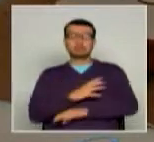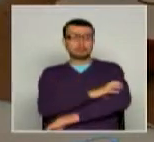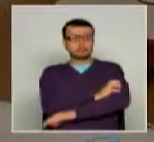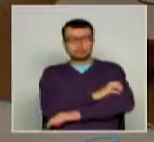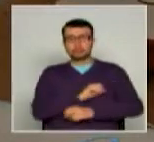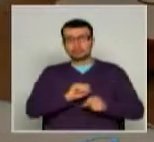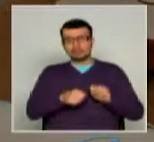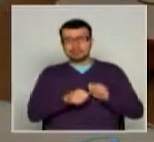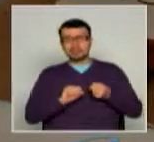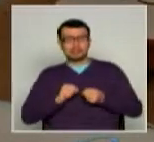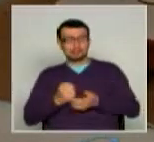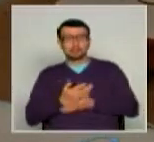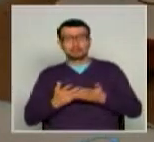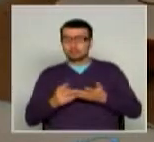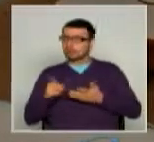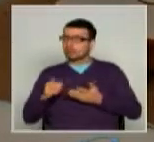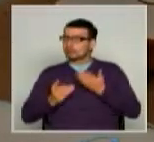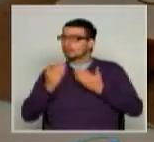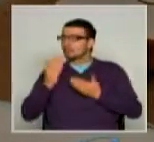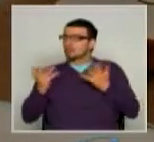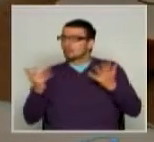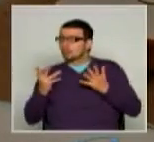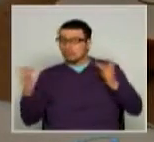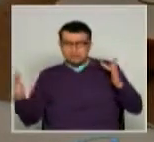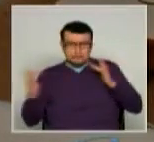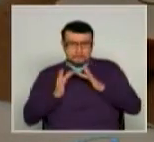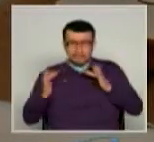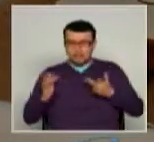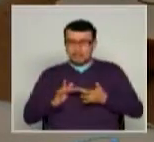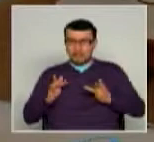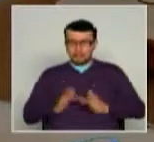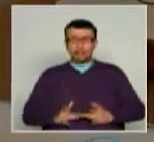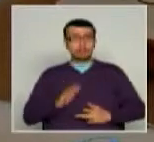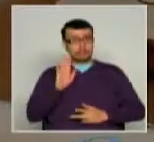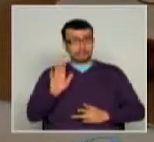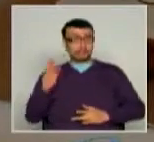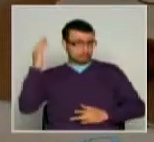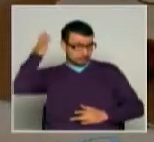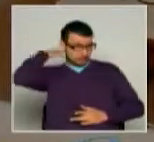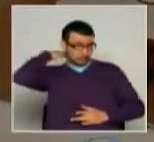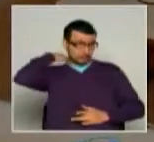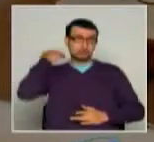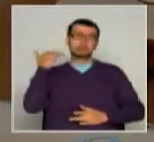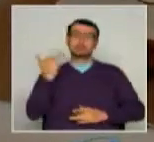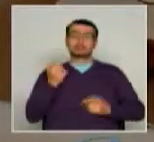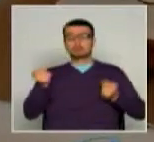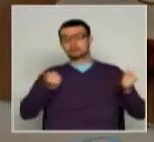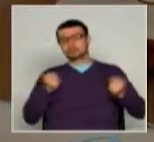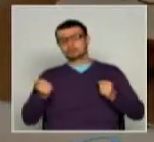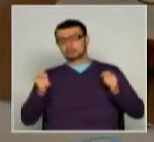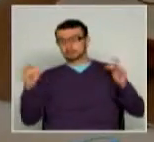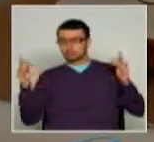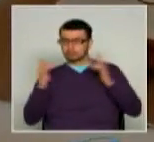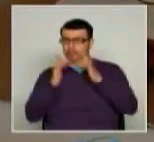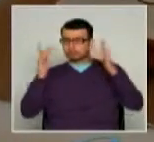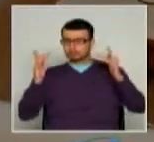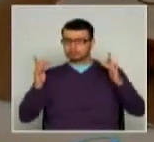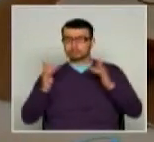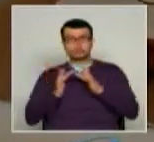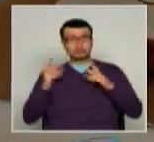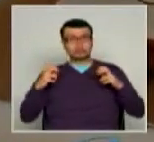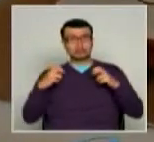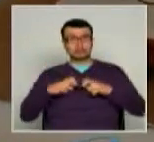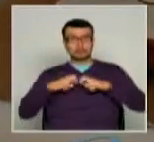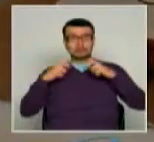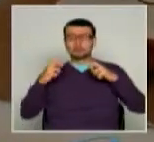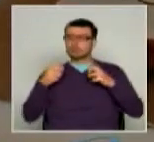Entonces lo que vamos a hacer es ubicar esos puntos, ahorita en la espalda de José, en esa zona lumbal, y vamos a procurar o vamos a suministrarle unas